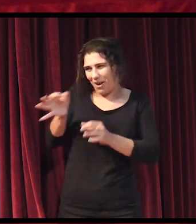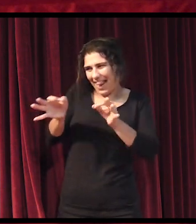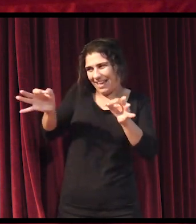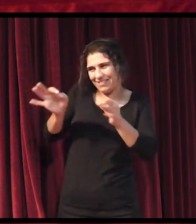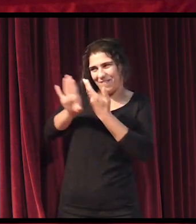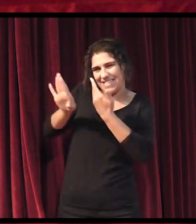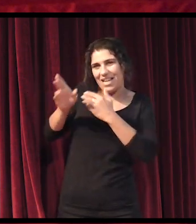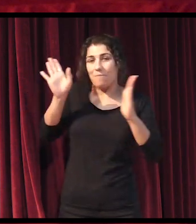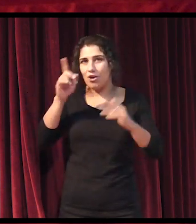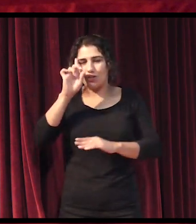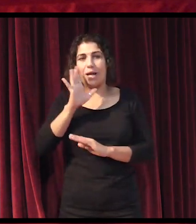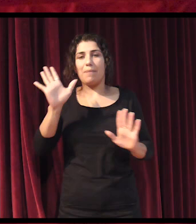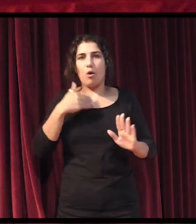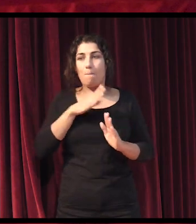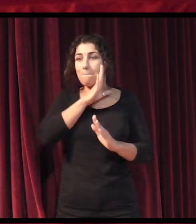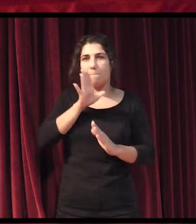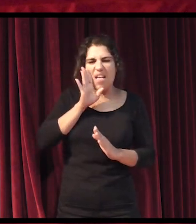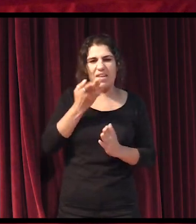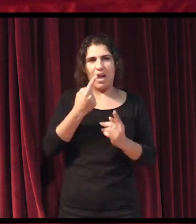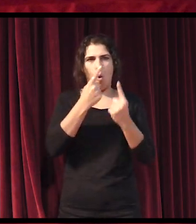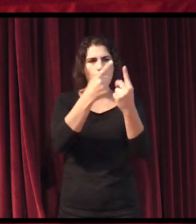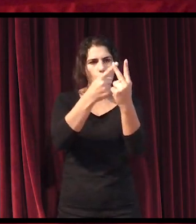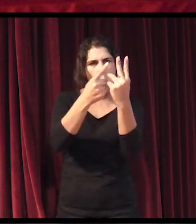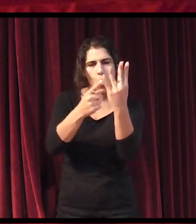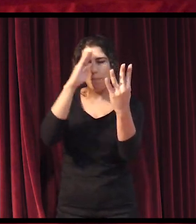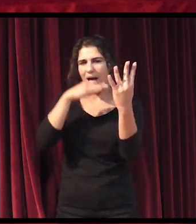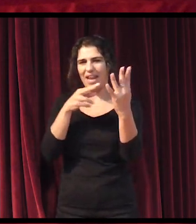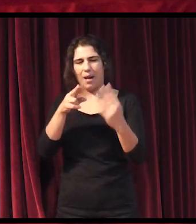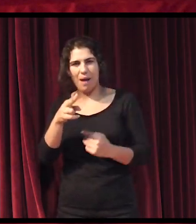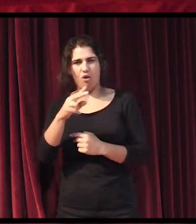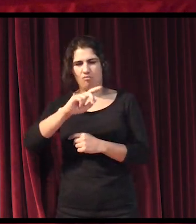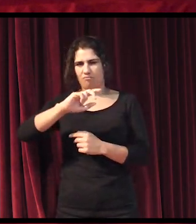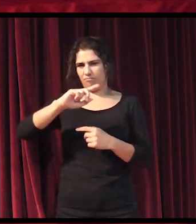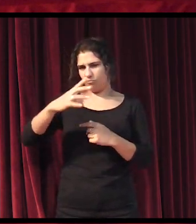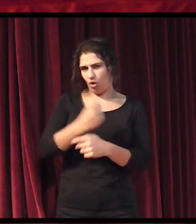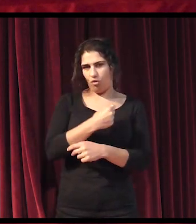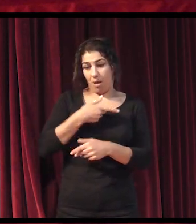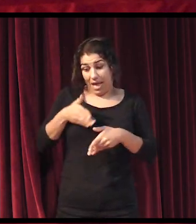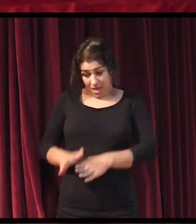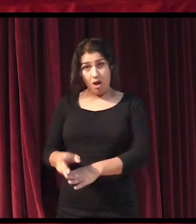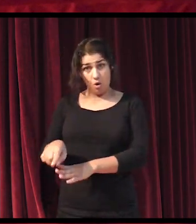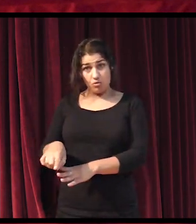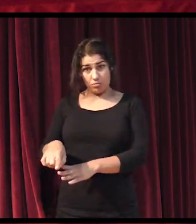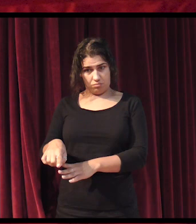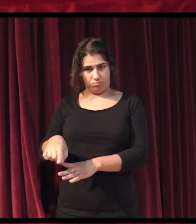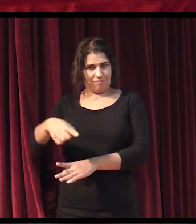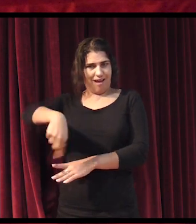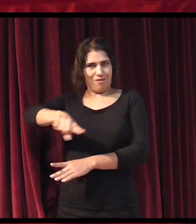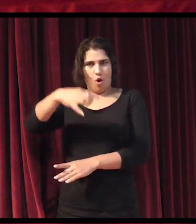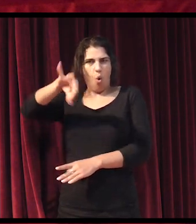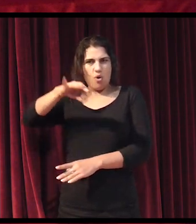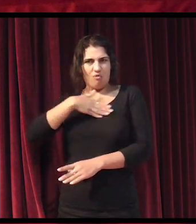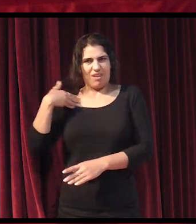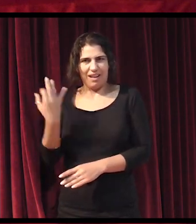posibilidad, yo creo que madre a madre, padre a padre, hermana, hermanos, y los enanos que están ahí fuera, que lo único que